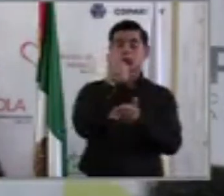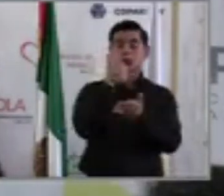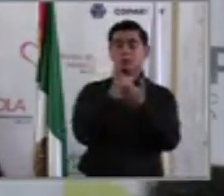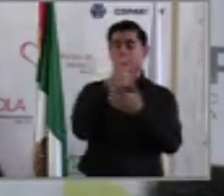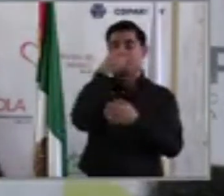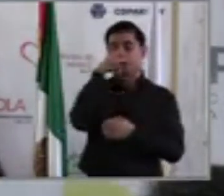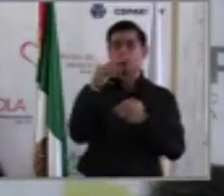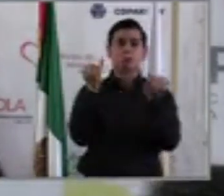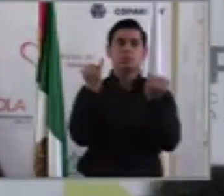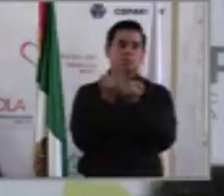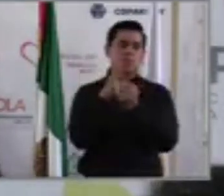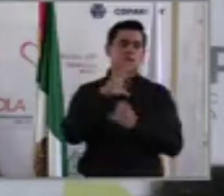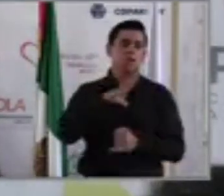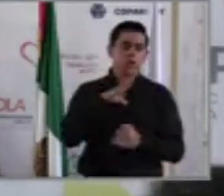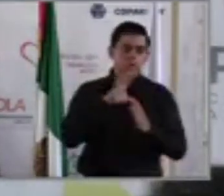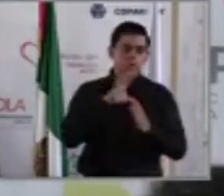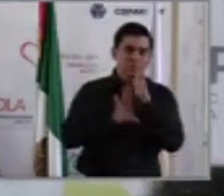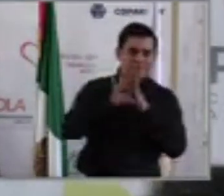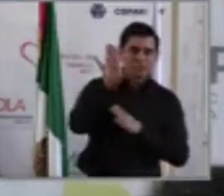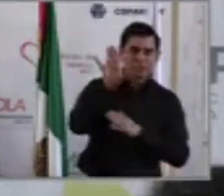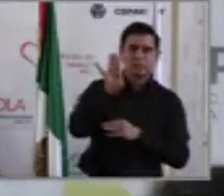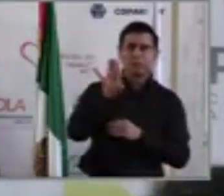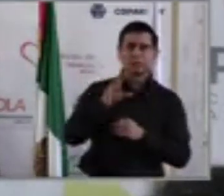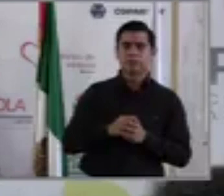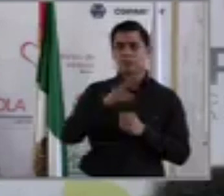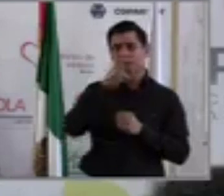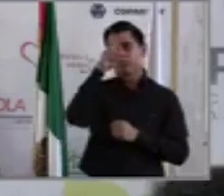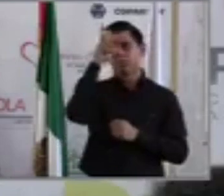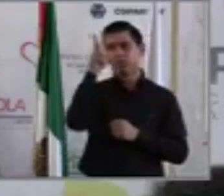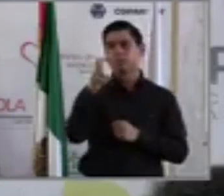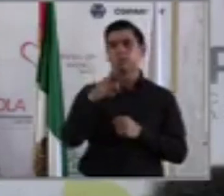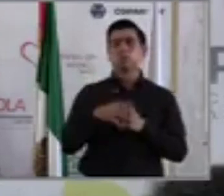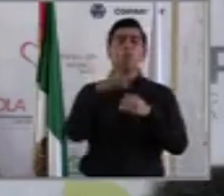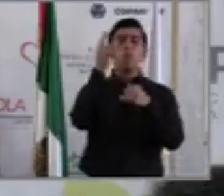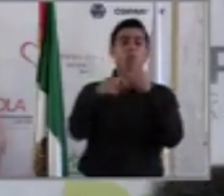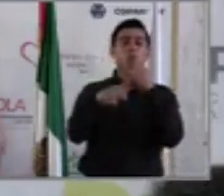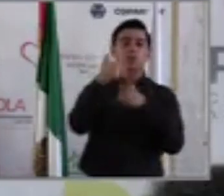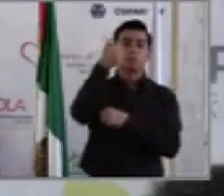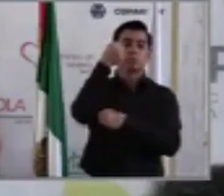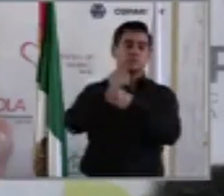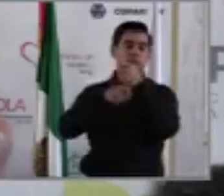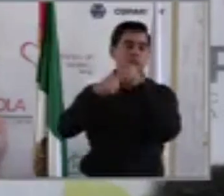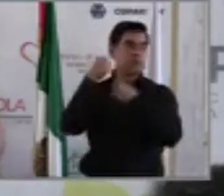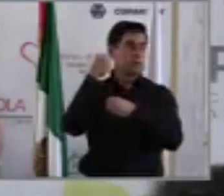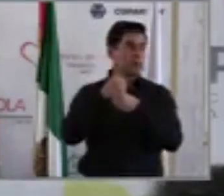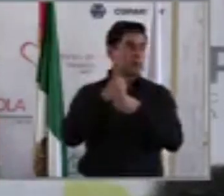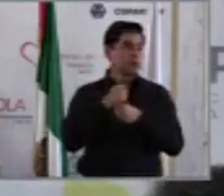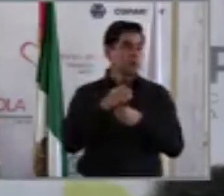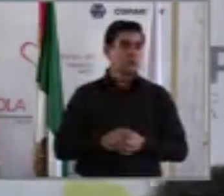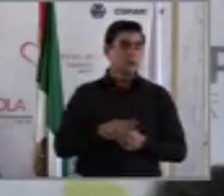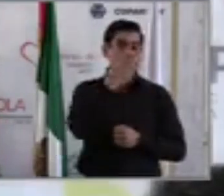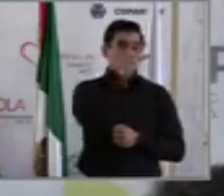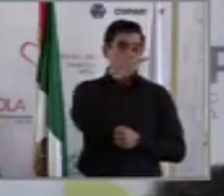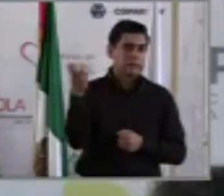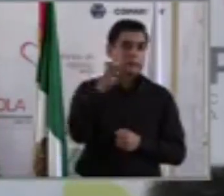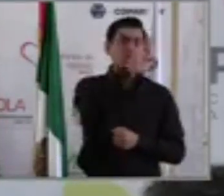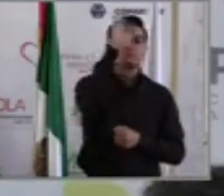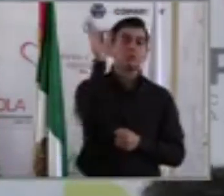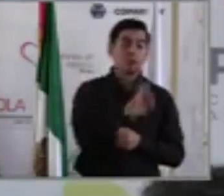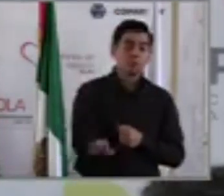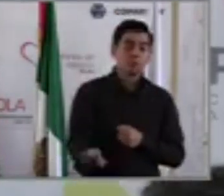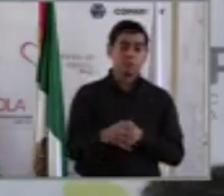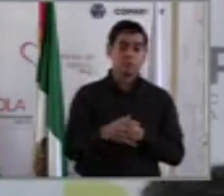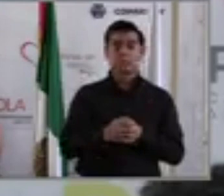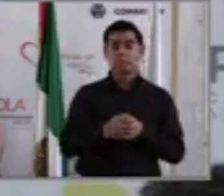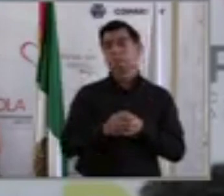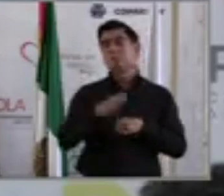Tan solo decirles que en estos últimos 6 años creció en un 300% el número de